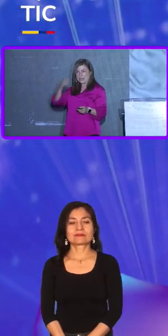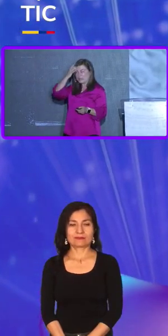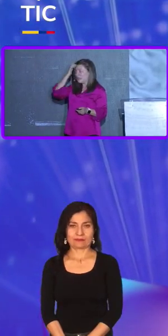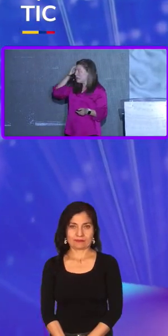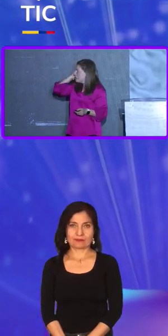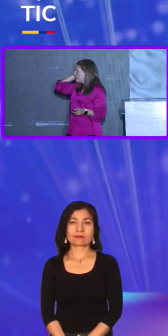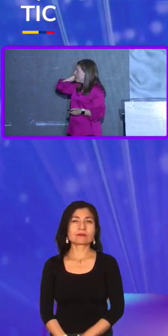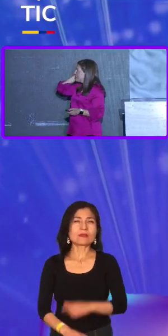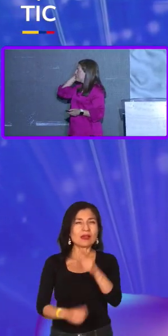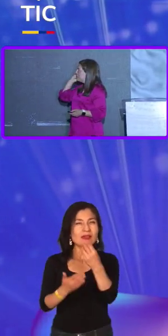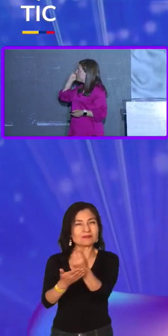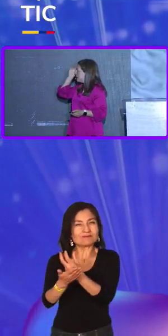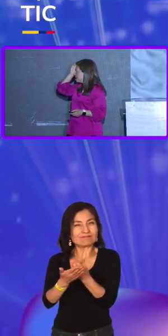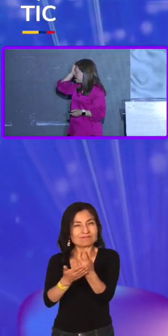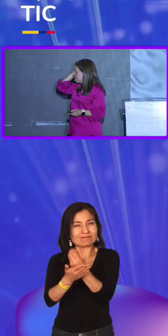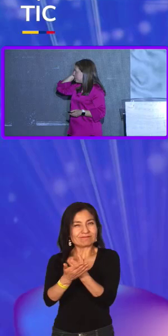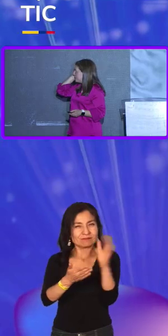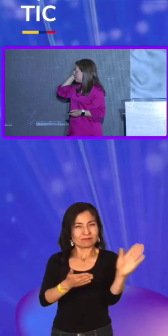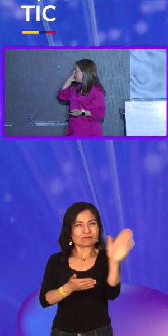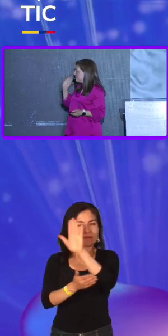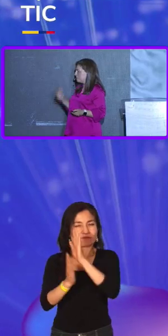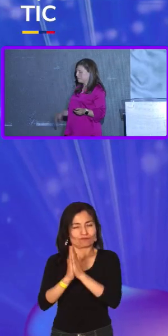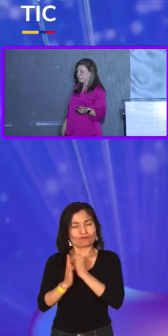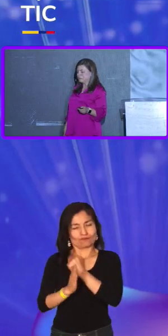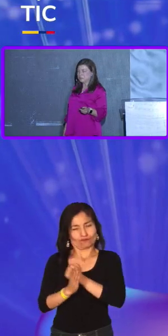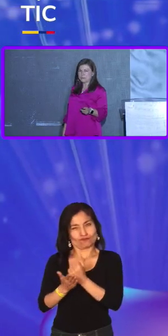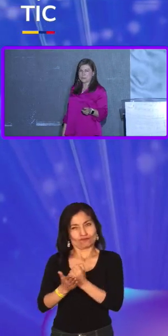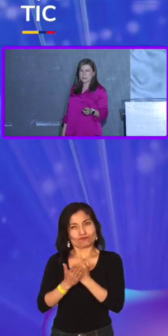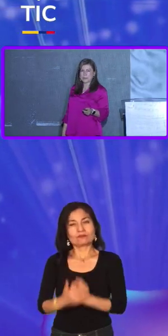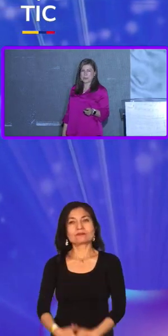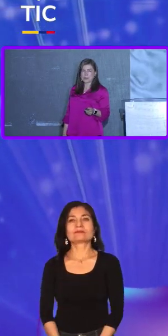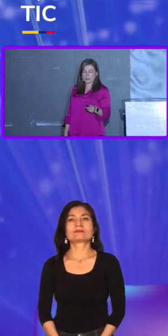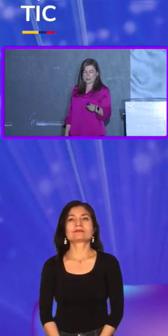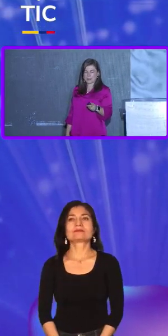A la siguiente diapositiva, si me pueden ayudar, por favor.